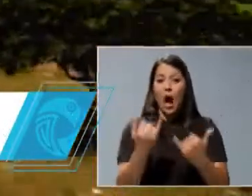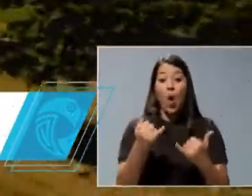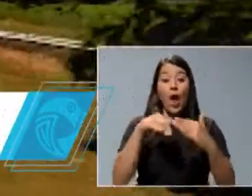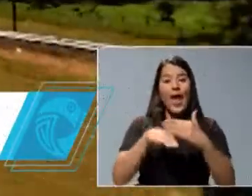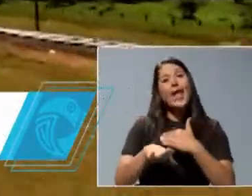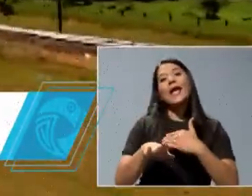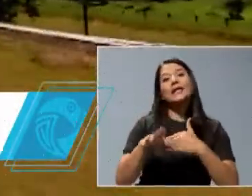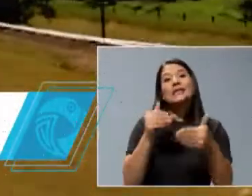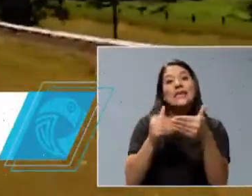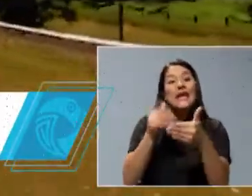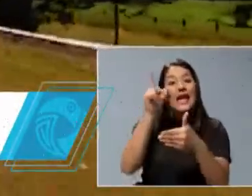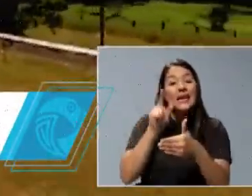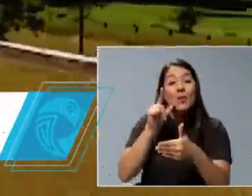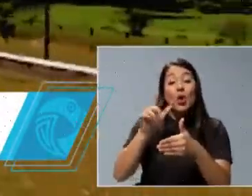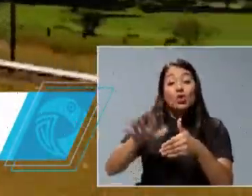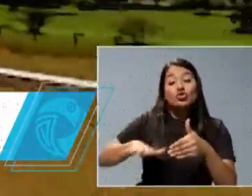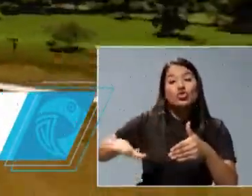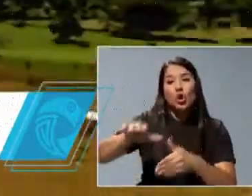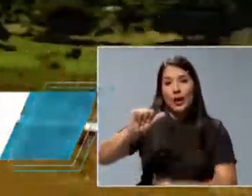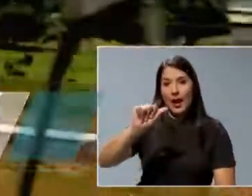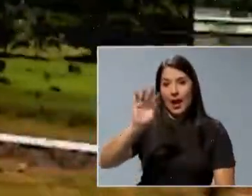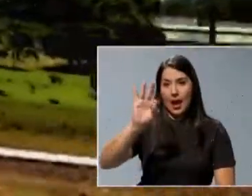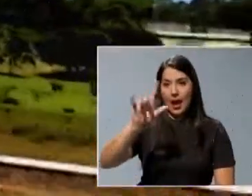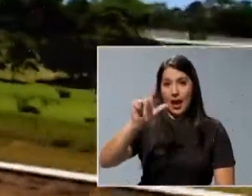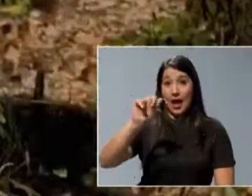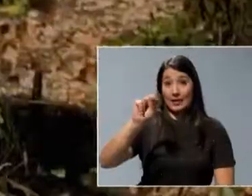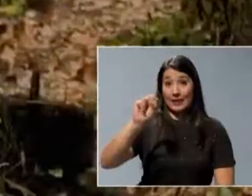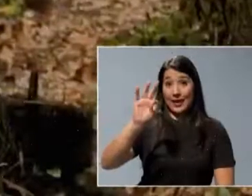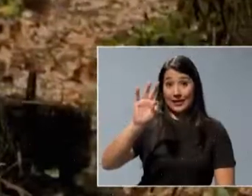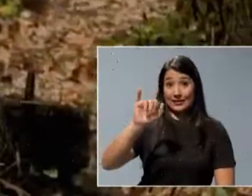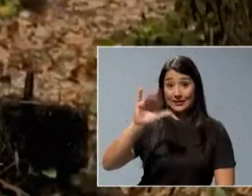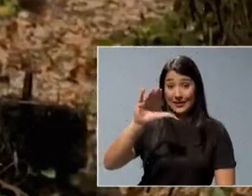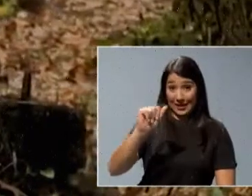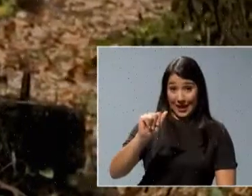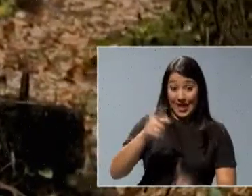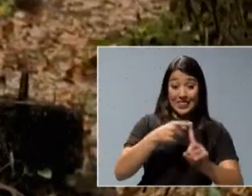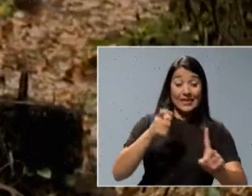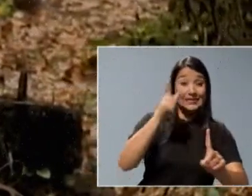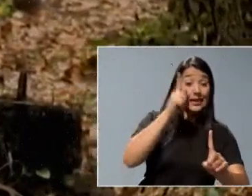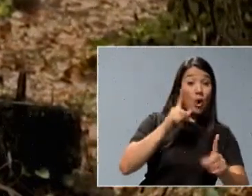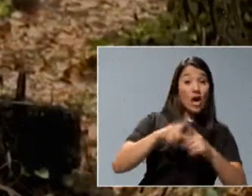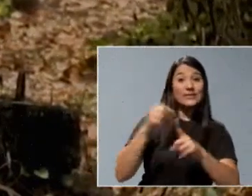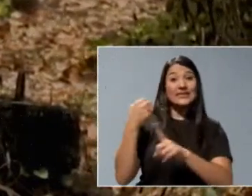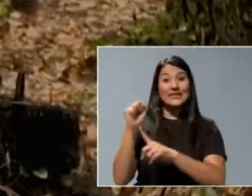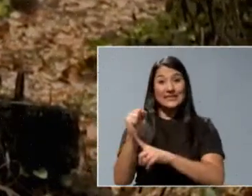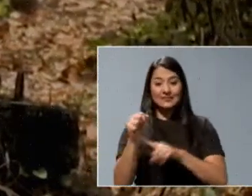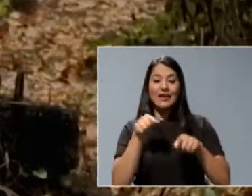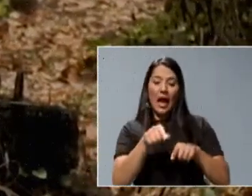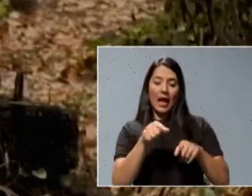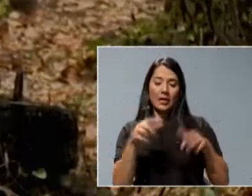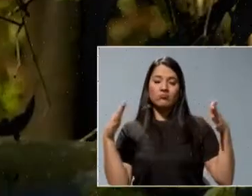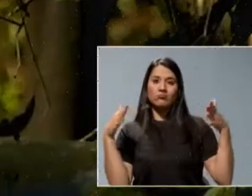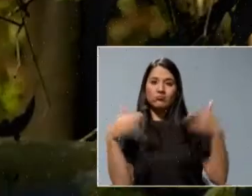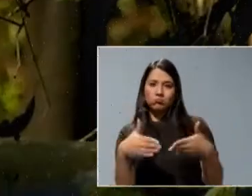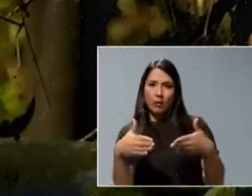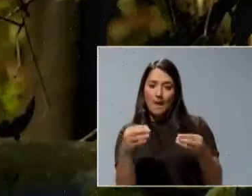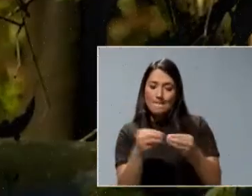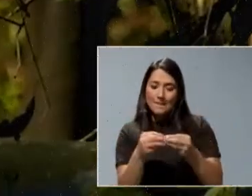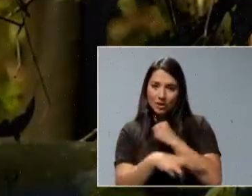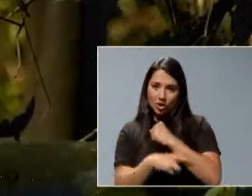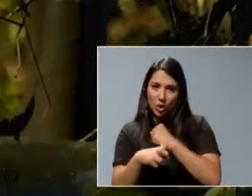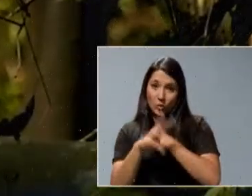atlántica ubicado precisamente entre Limón y Siquirres, que concentra el 60% de todos los robos de combustible que sufre